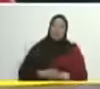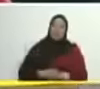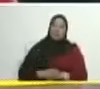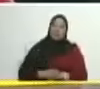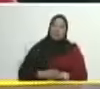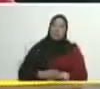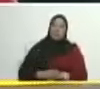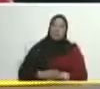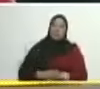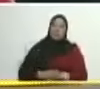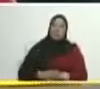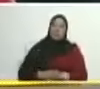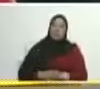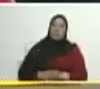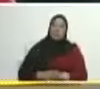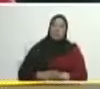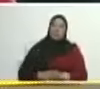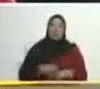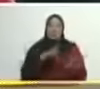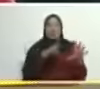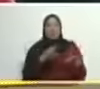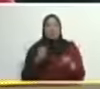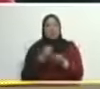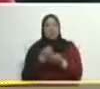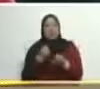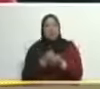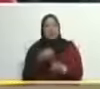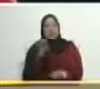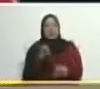60, ¿eh? 60,